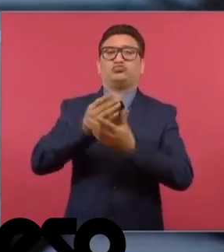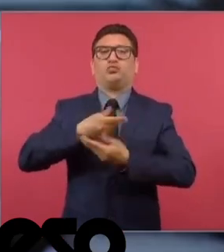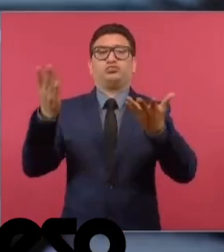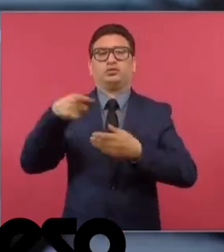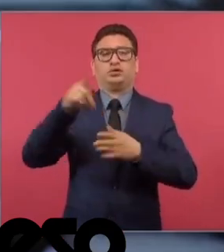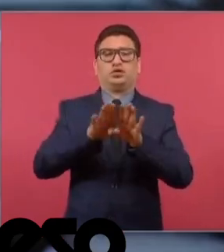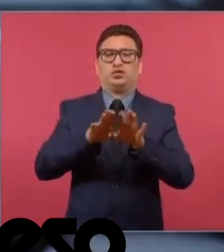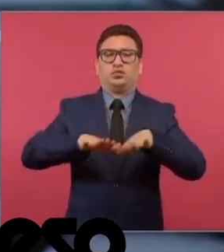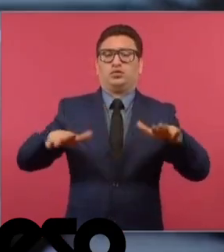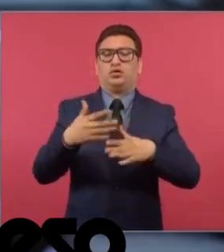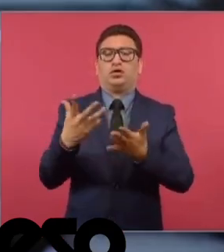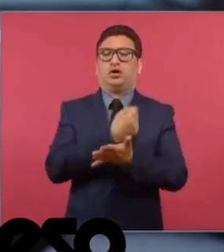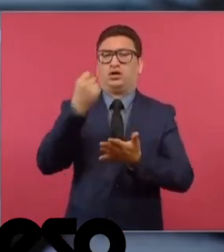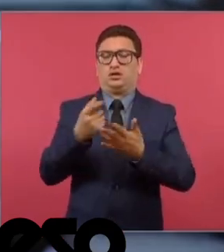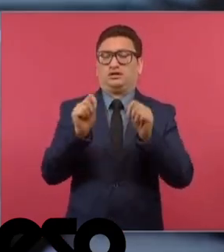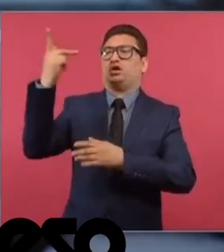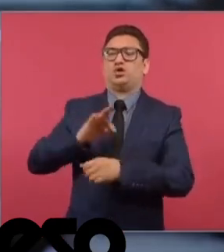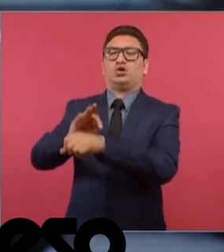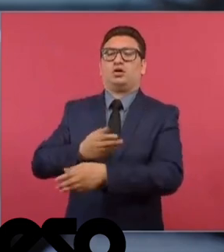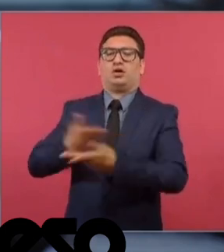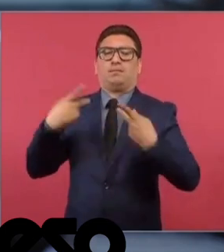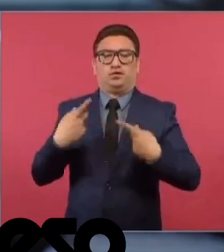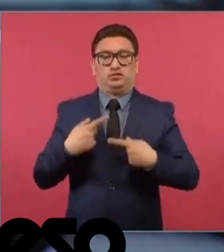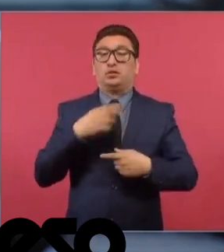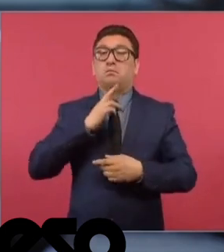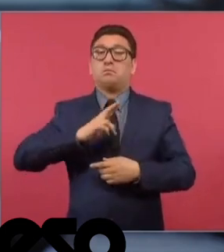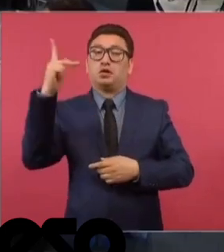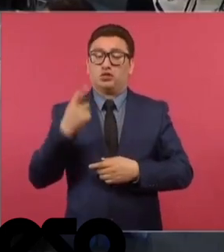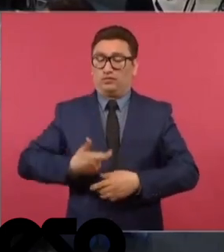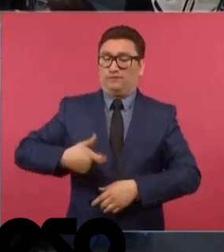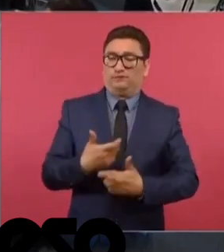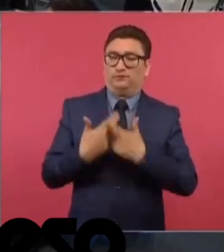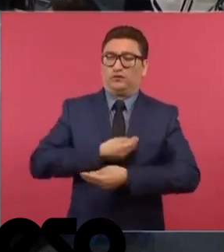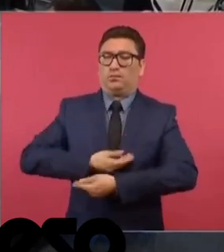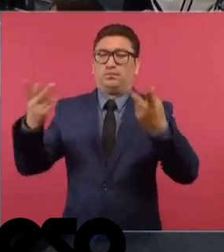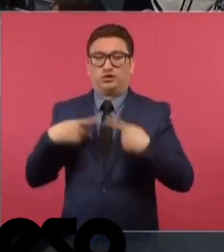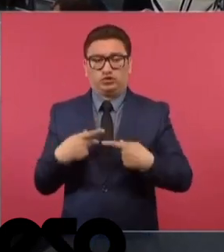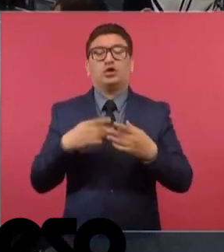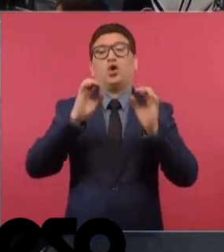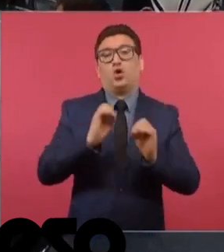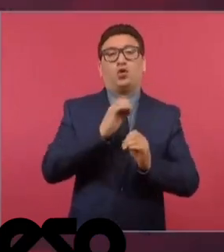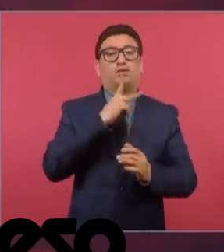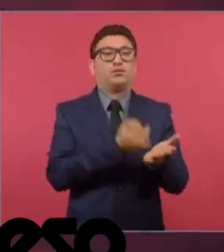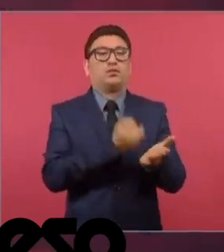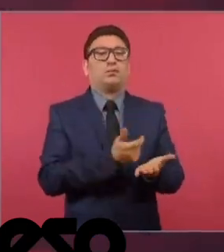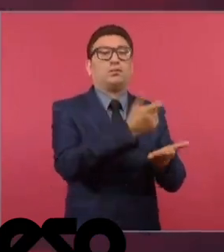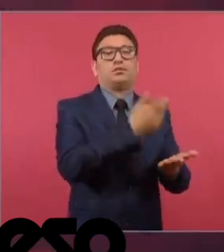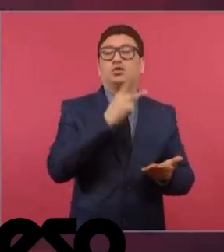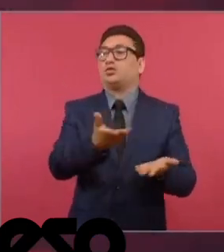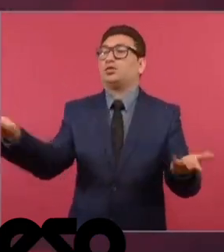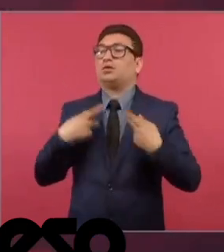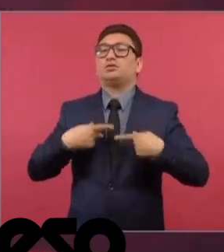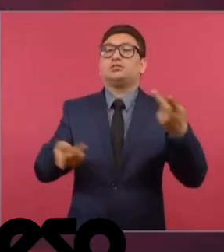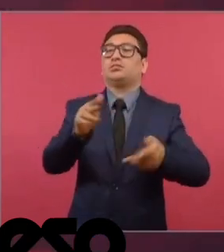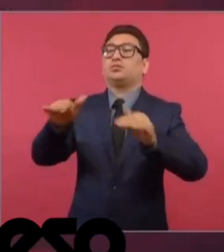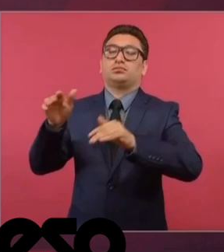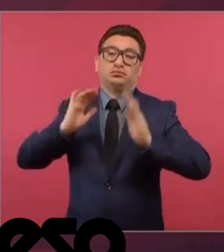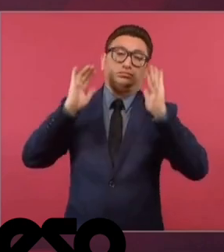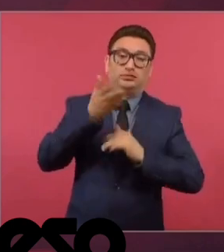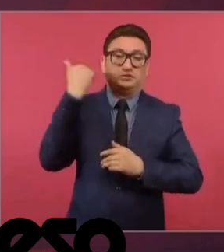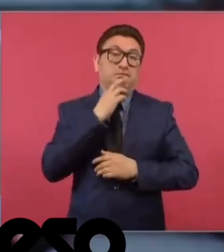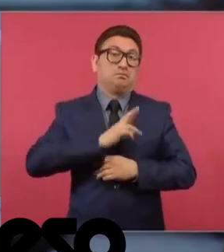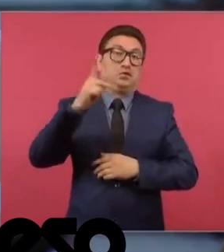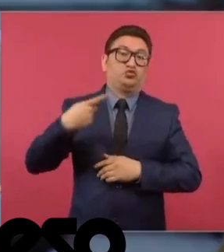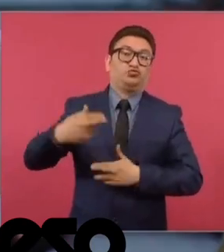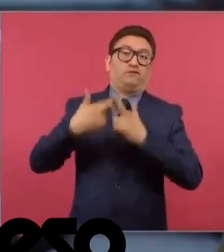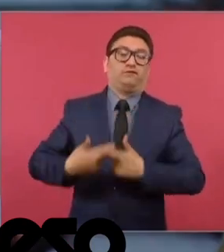actualmente está una plataforma de Gana con el tío Richie o algo así, en el que pues pregunta que si es mejor repartir su fortuna entre la gente o si debería de pagar los impuestos. Él pone a discusión ese tipo de situaciones, pues no sé si usted considere que sea